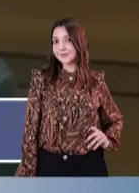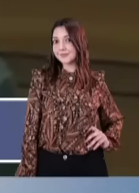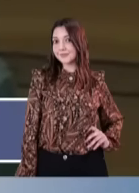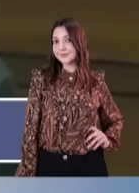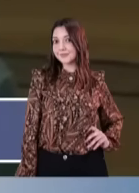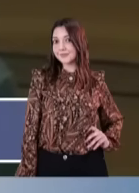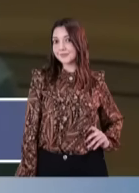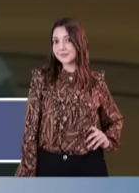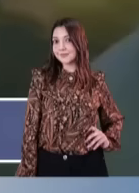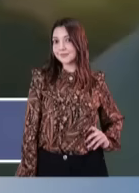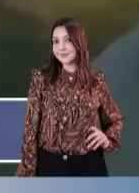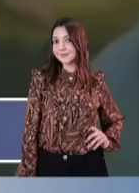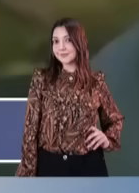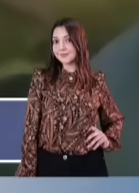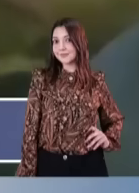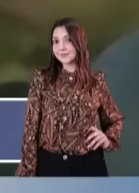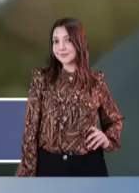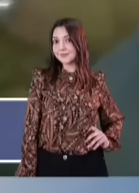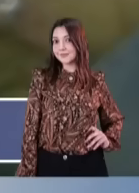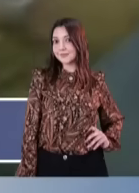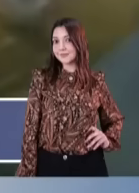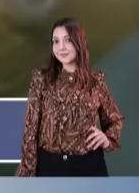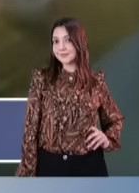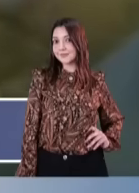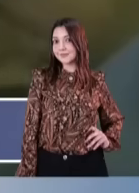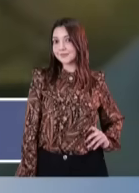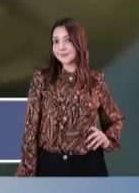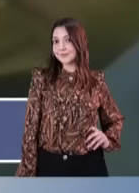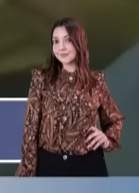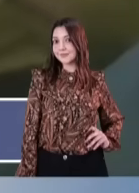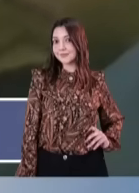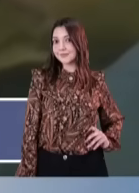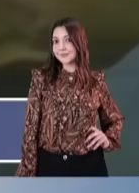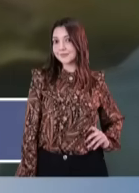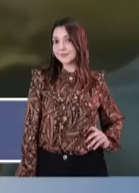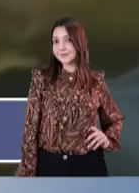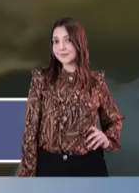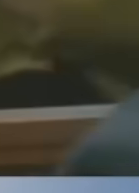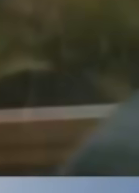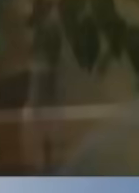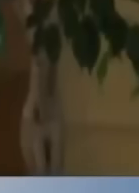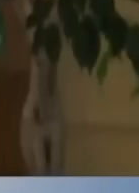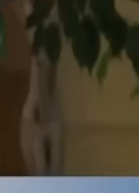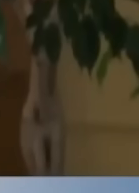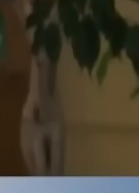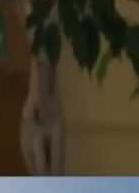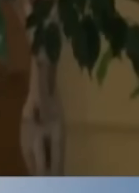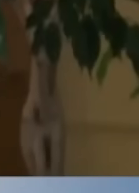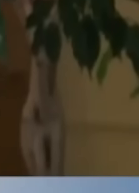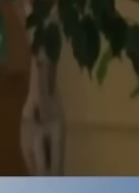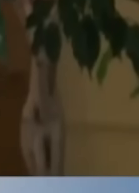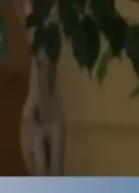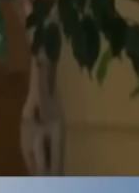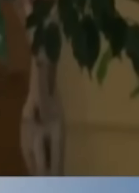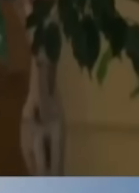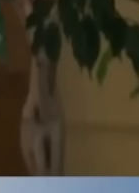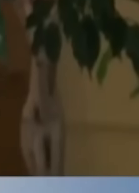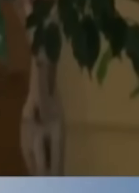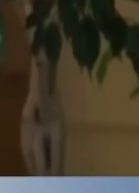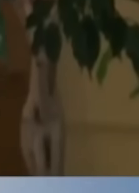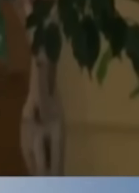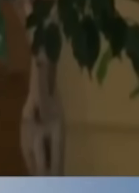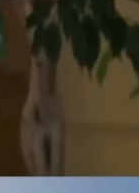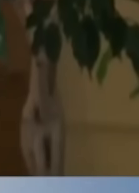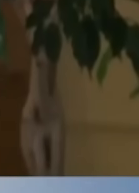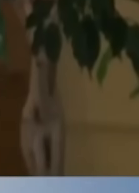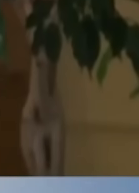apelar a puntos políticos. Escuchen a la jefa del gabinete. Y lo que corresponde cuando eso pasa, al menos la actitud que tenemos